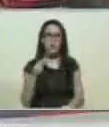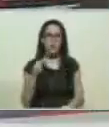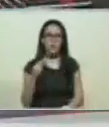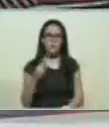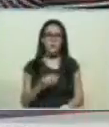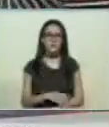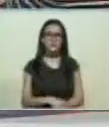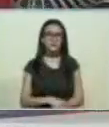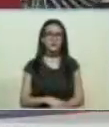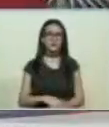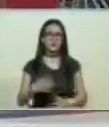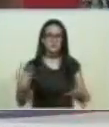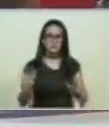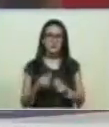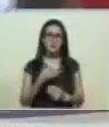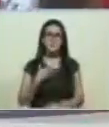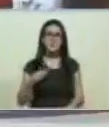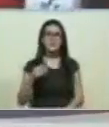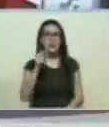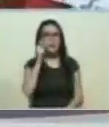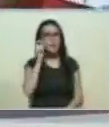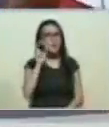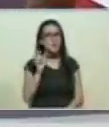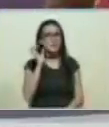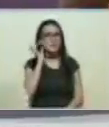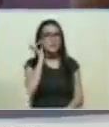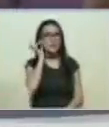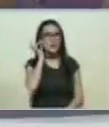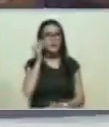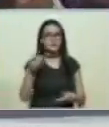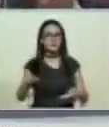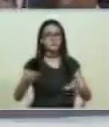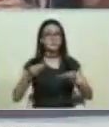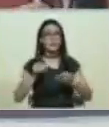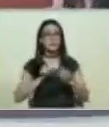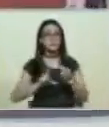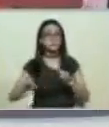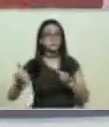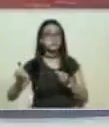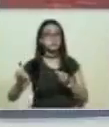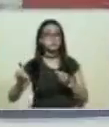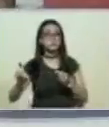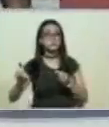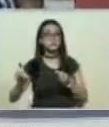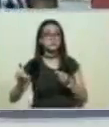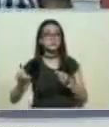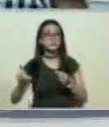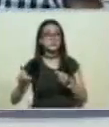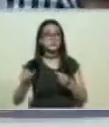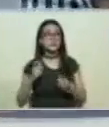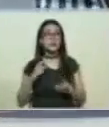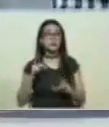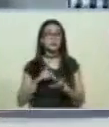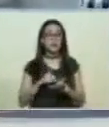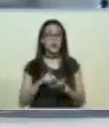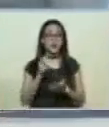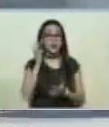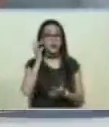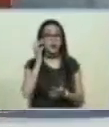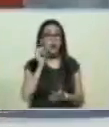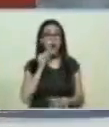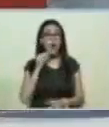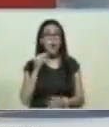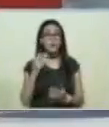Nos acompaña, presidente, una joven que ha recibido financiamiento y que venimos aquí, ella viene acá